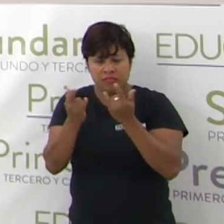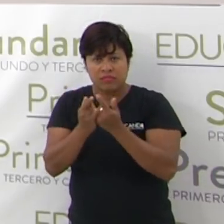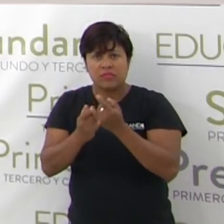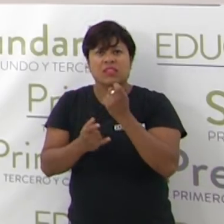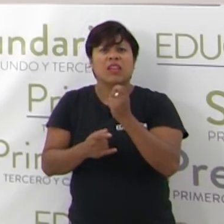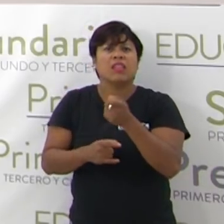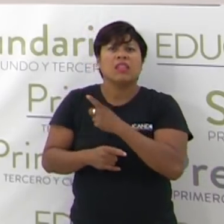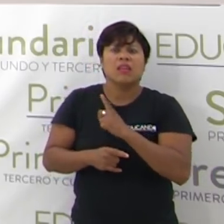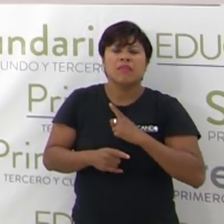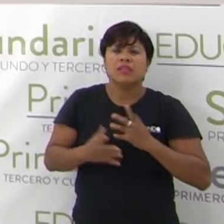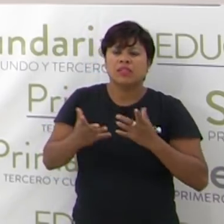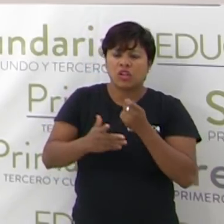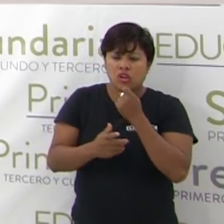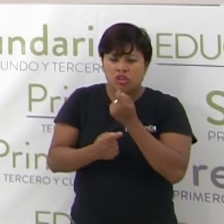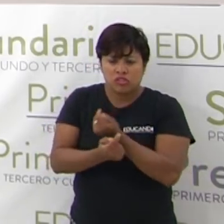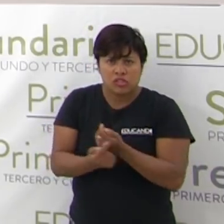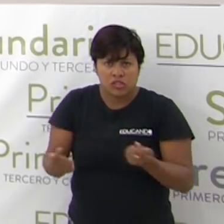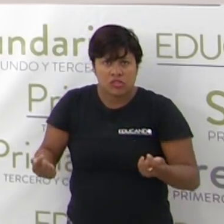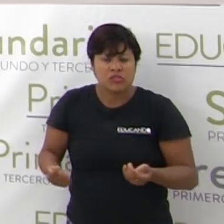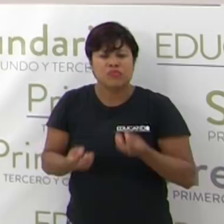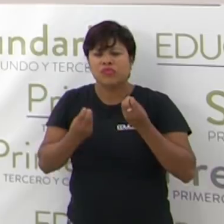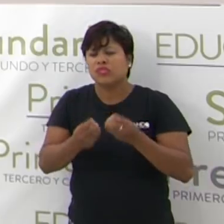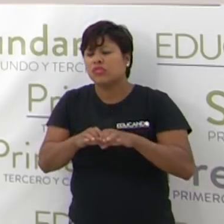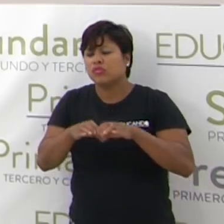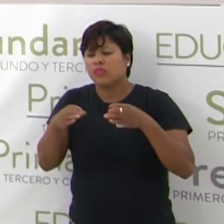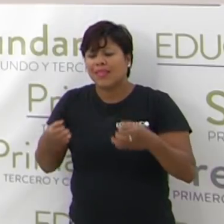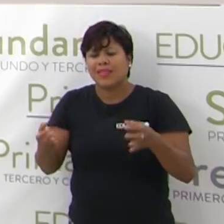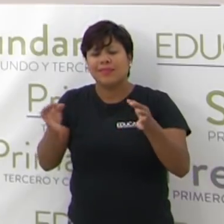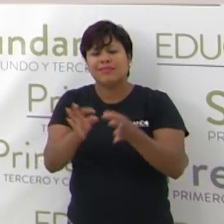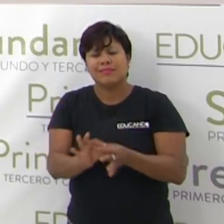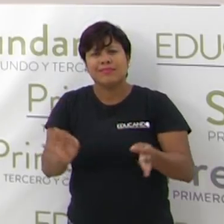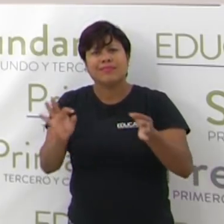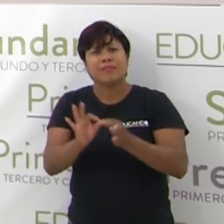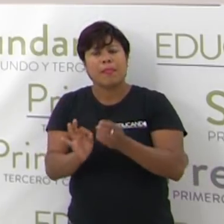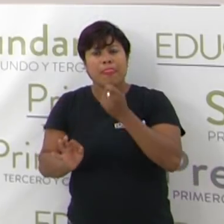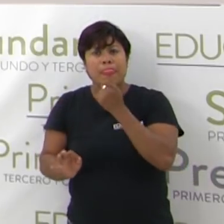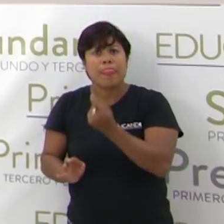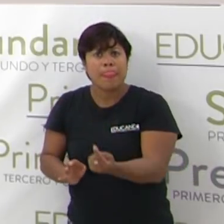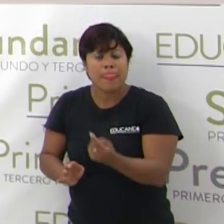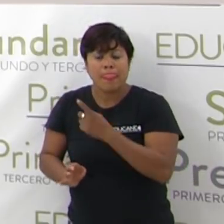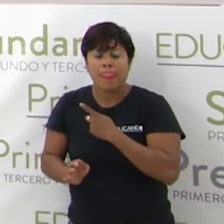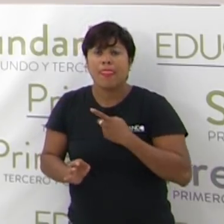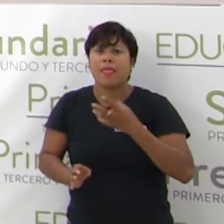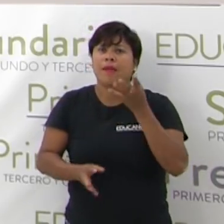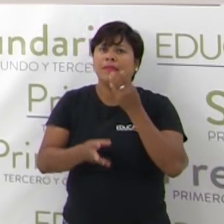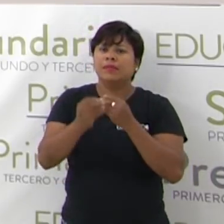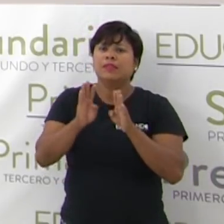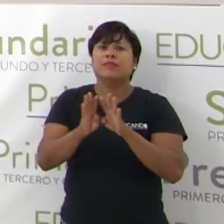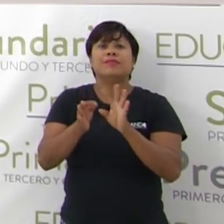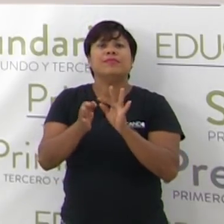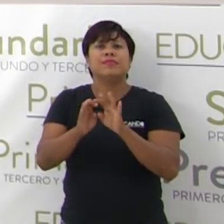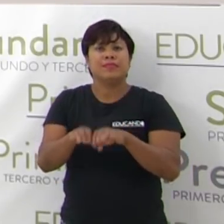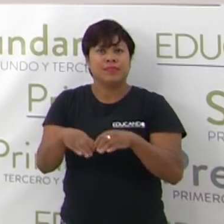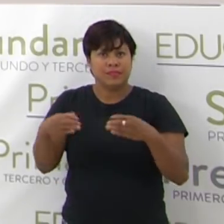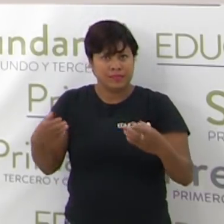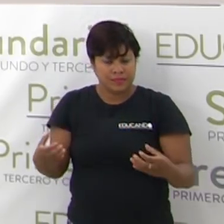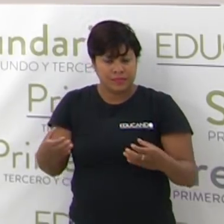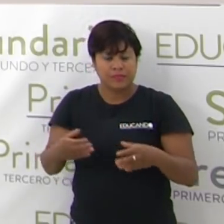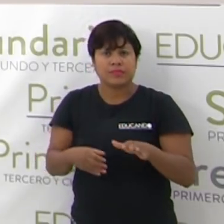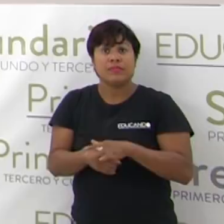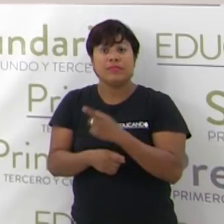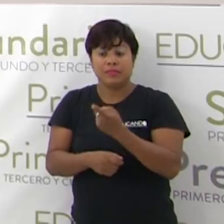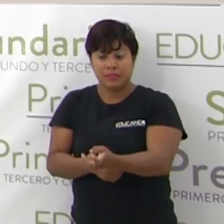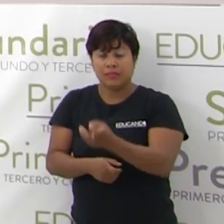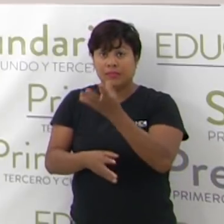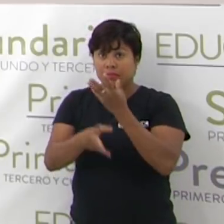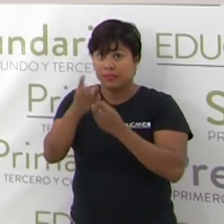los niños? Y pues contar muchos cuentos. ¿Y qué tienen que hacer los niños? Aprender a contar cuentos. ¿Por qué? El aprender